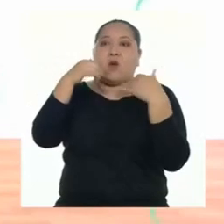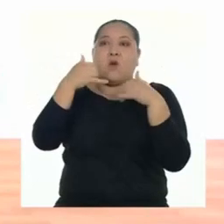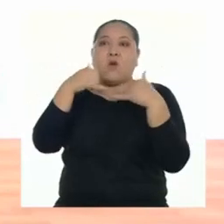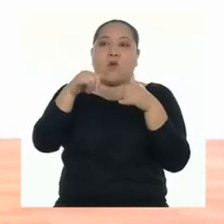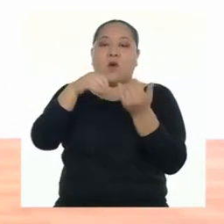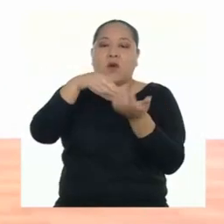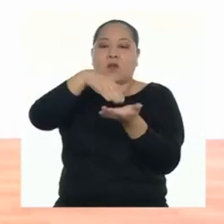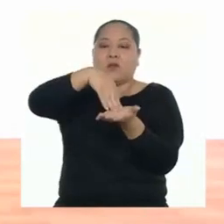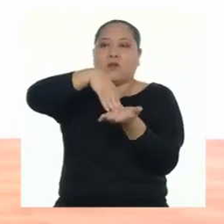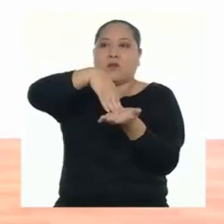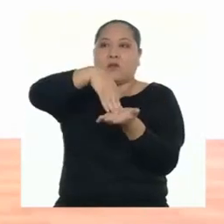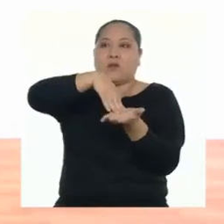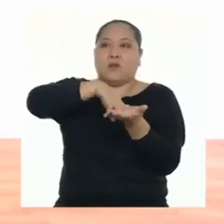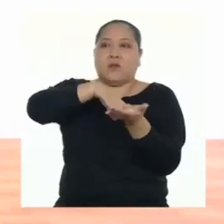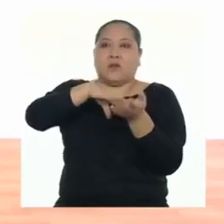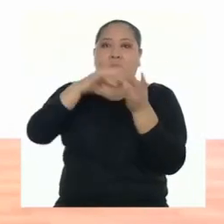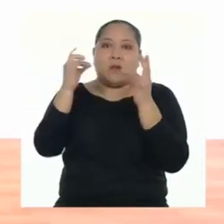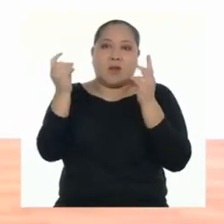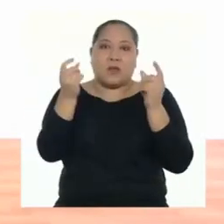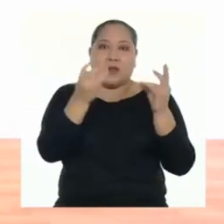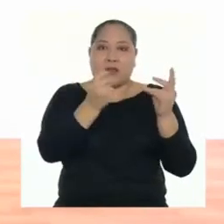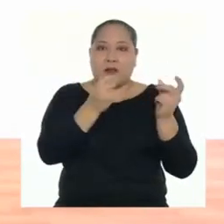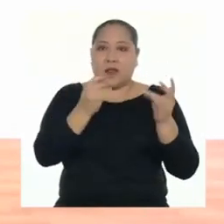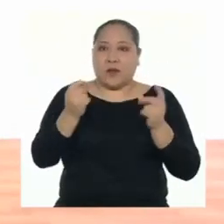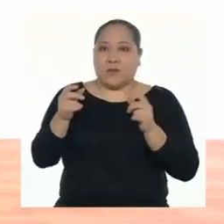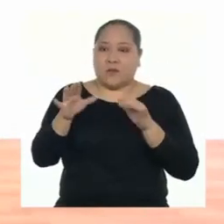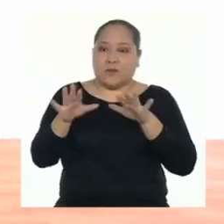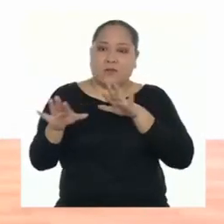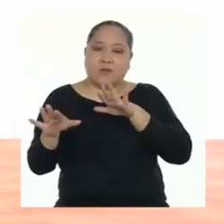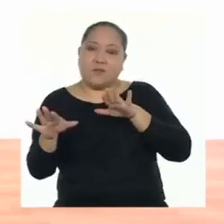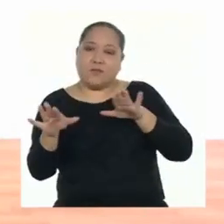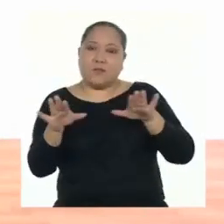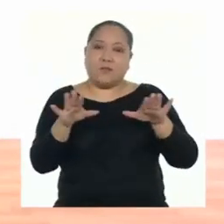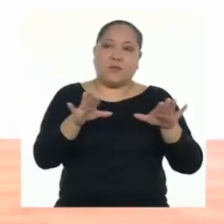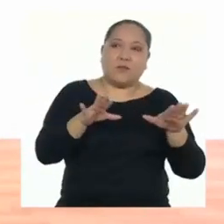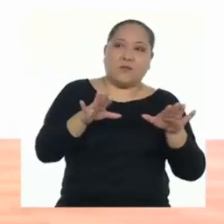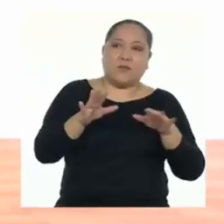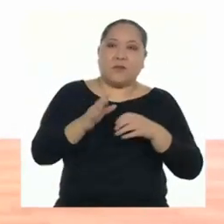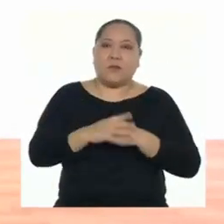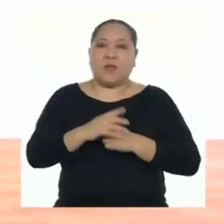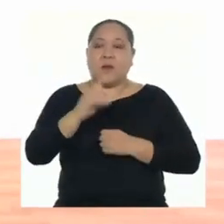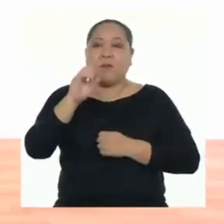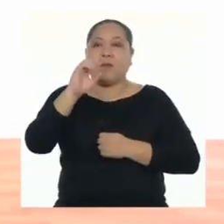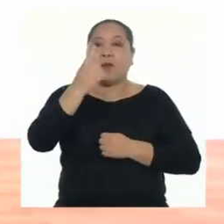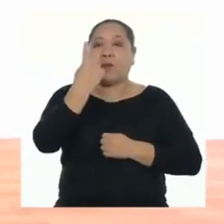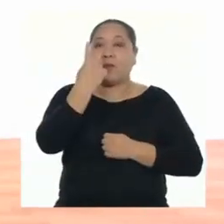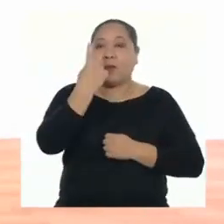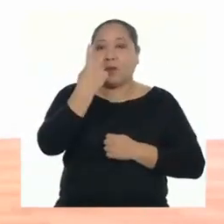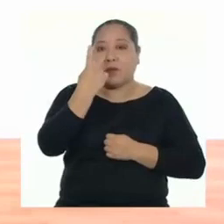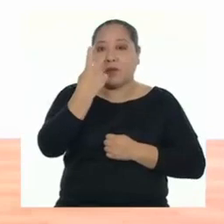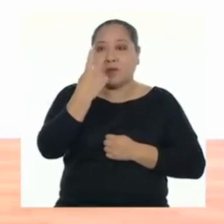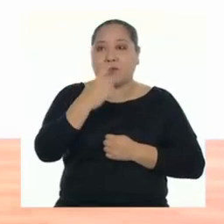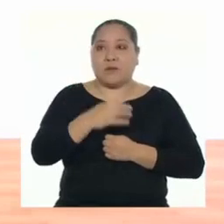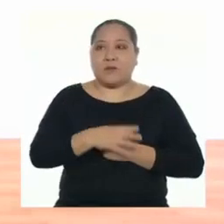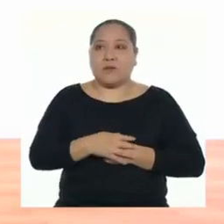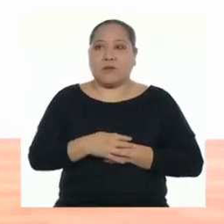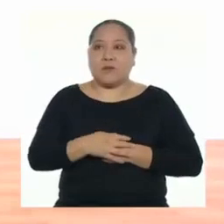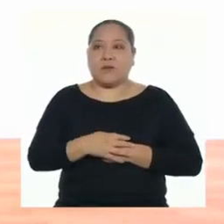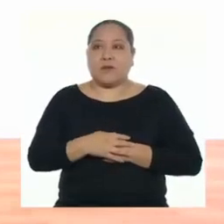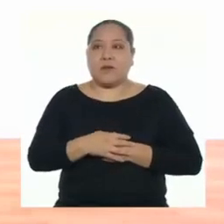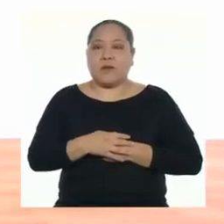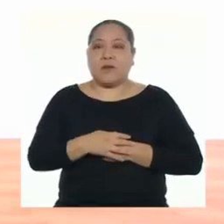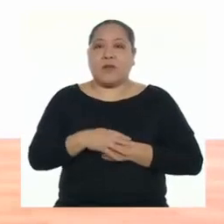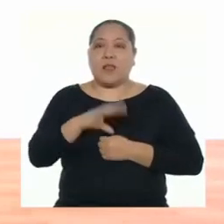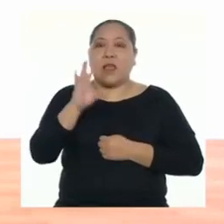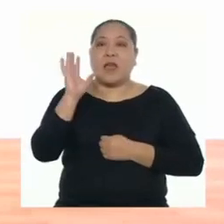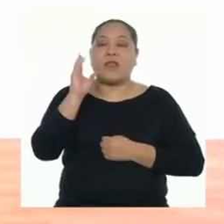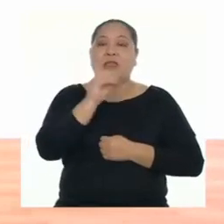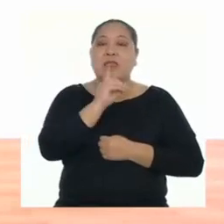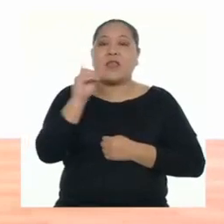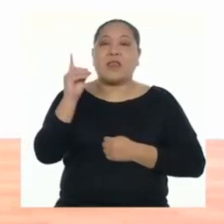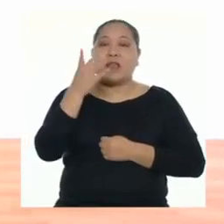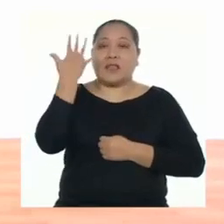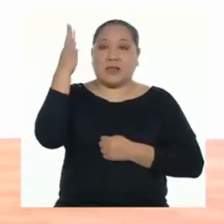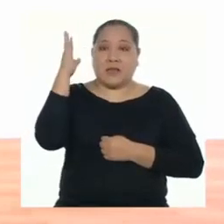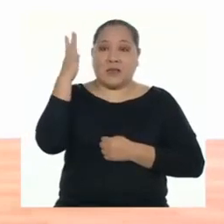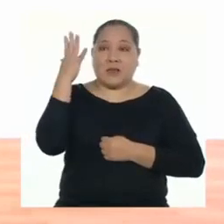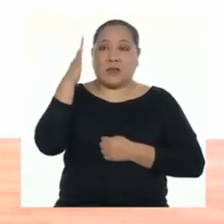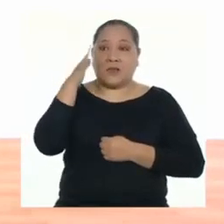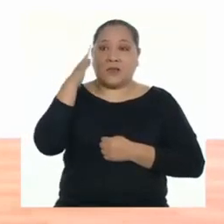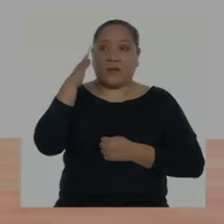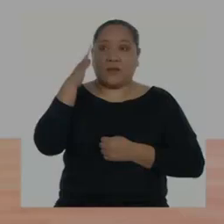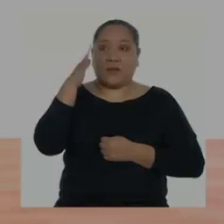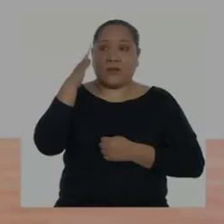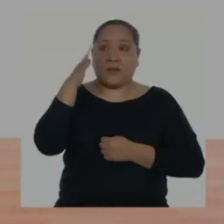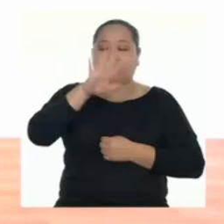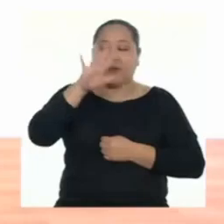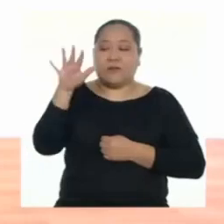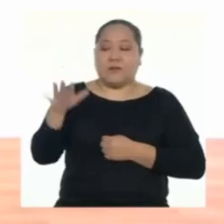nuestro equilibrio y movernos más rápido cuando vamos de lado a lado. El primer movimiento que vamos a hacer es poner la mano derecha,